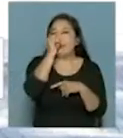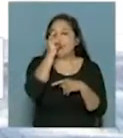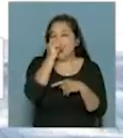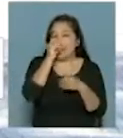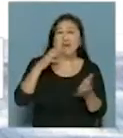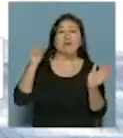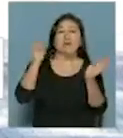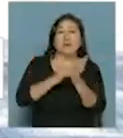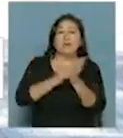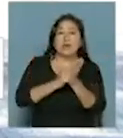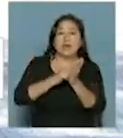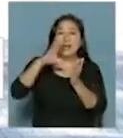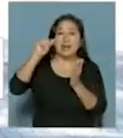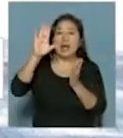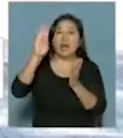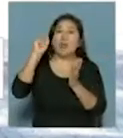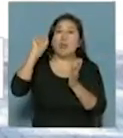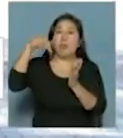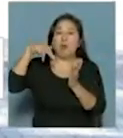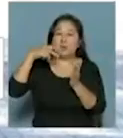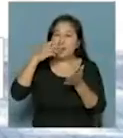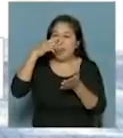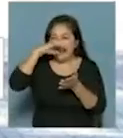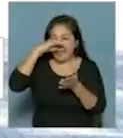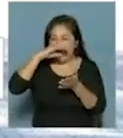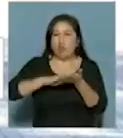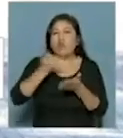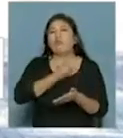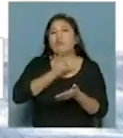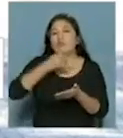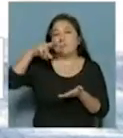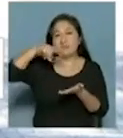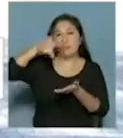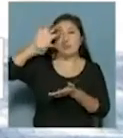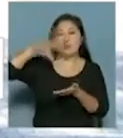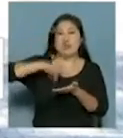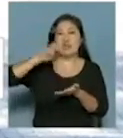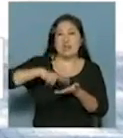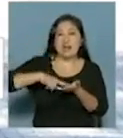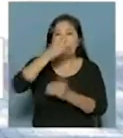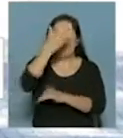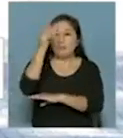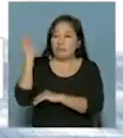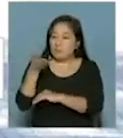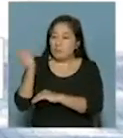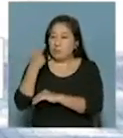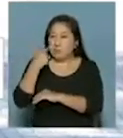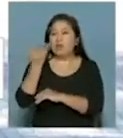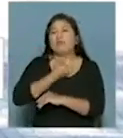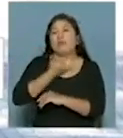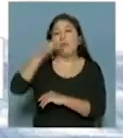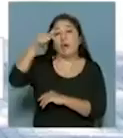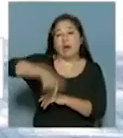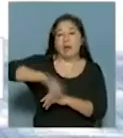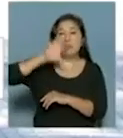traídos desde lugares de Salta y como así también son deforestaciones que se vienen realizando dentro de la provincia